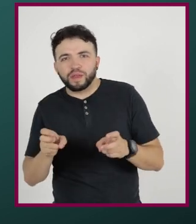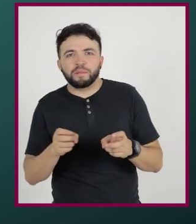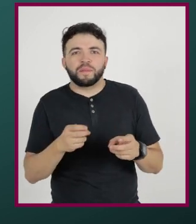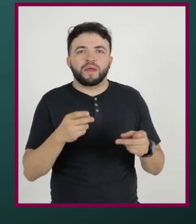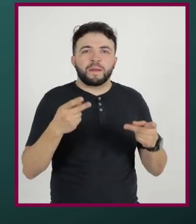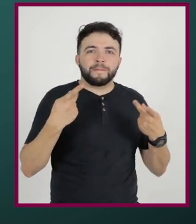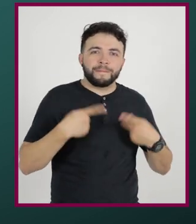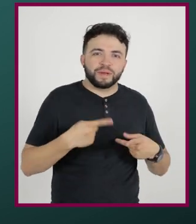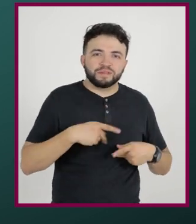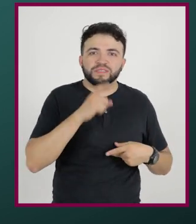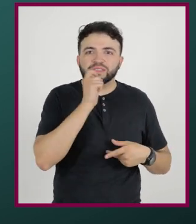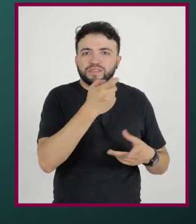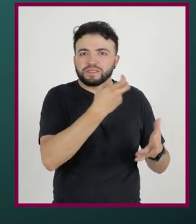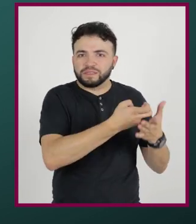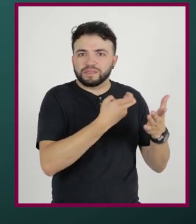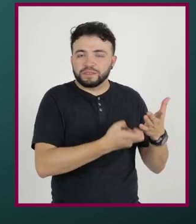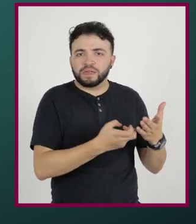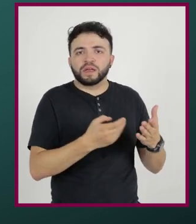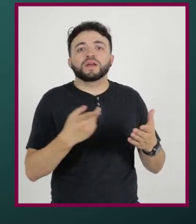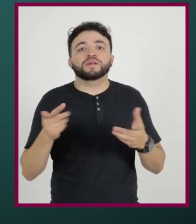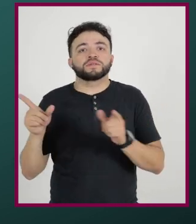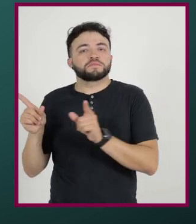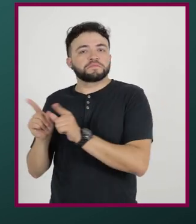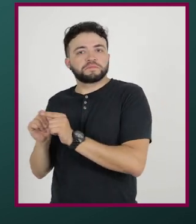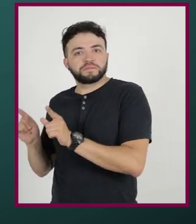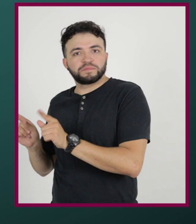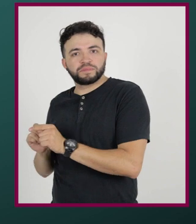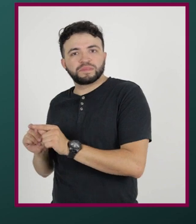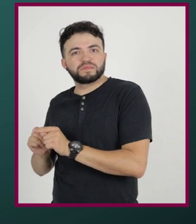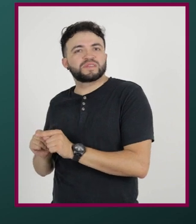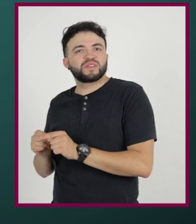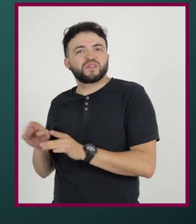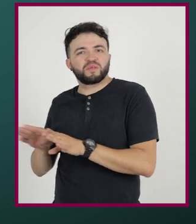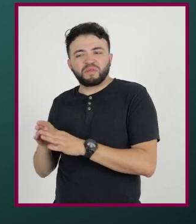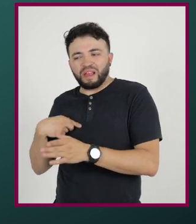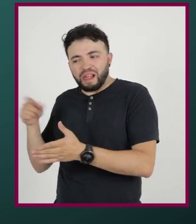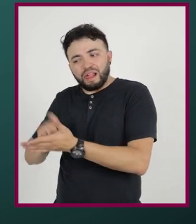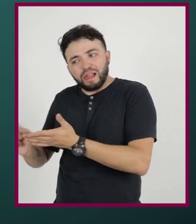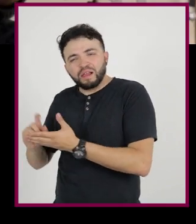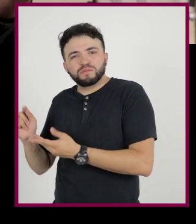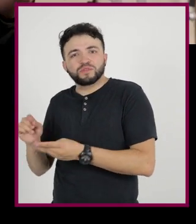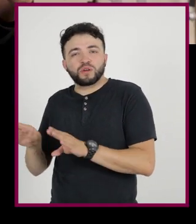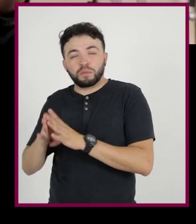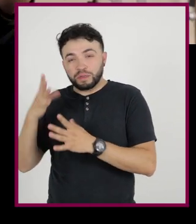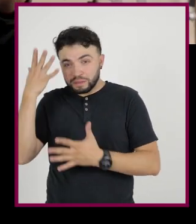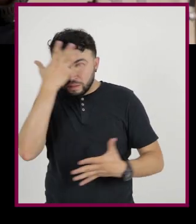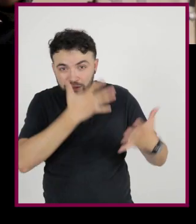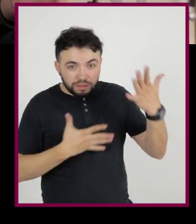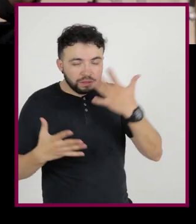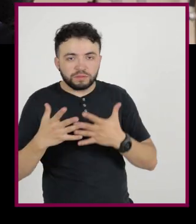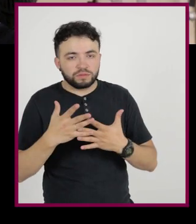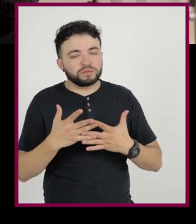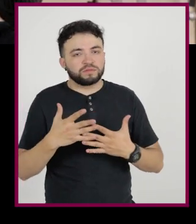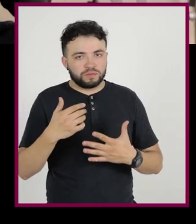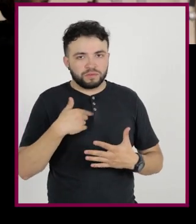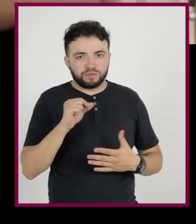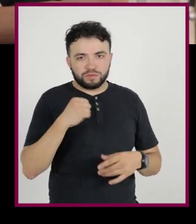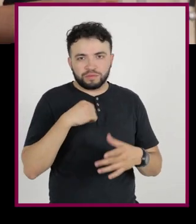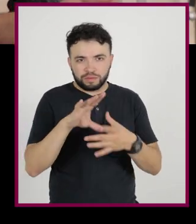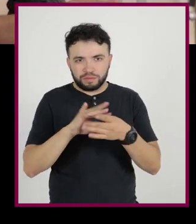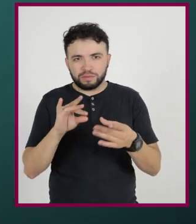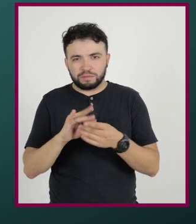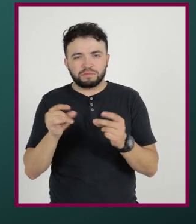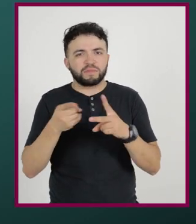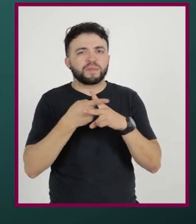tema, argumento, personajes, estructura, todo de manera breve y sin detalles. Para que no te hagas bolas, vamos a explicar cada uno de